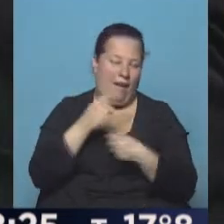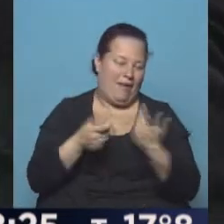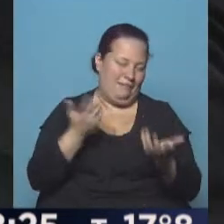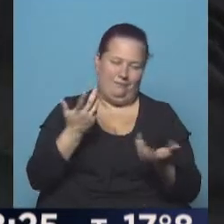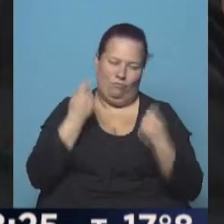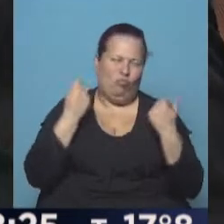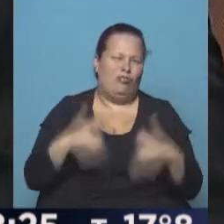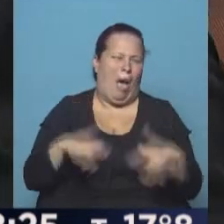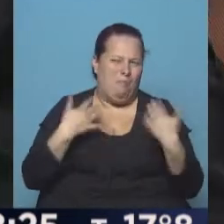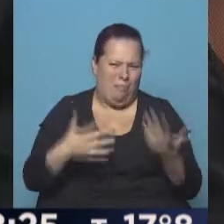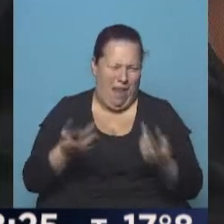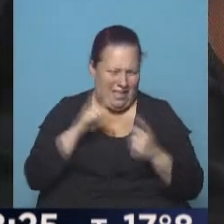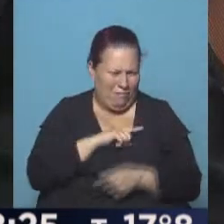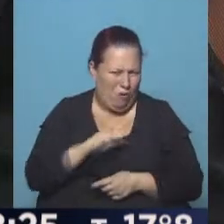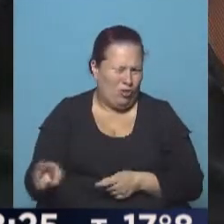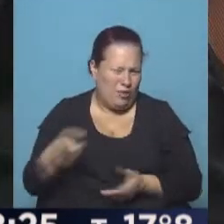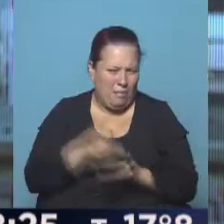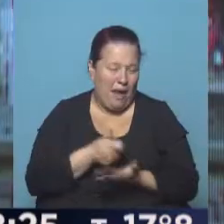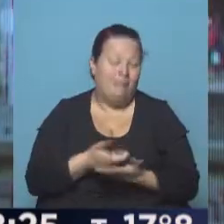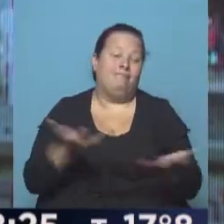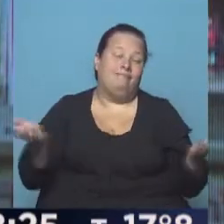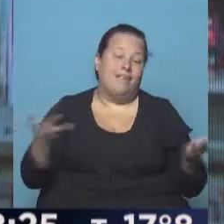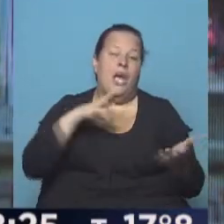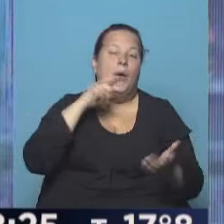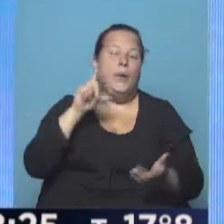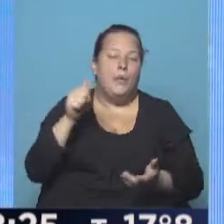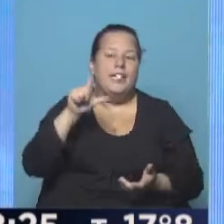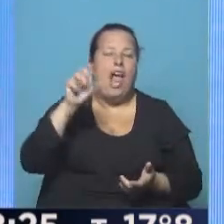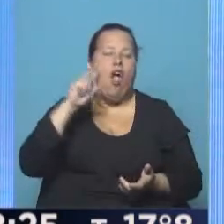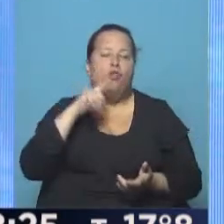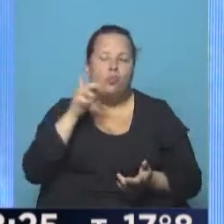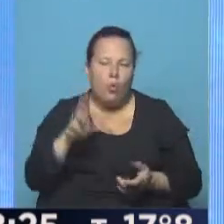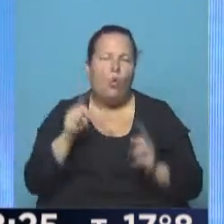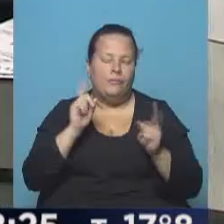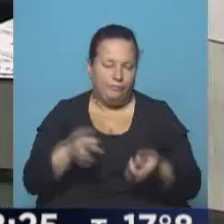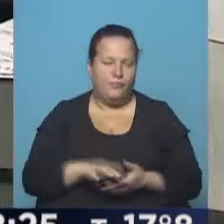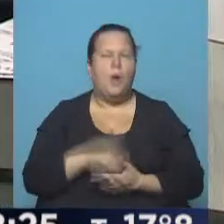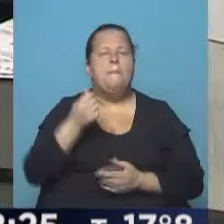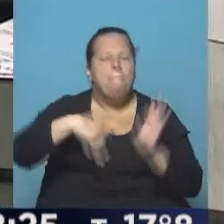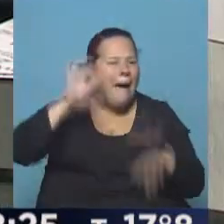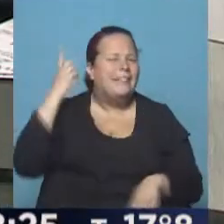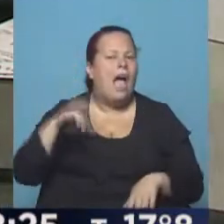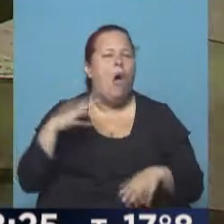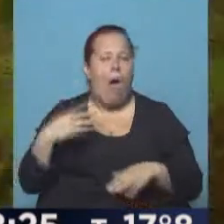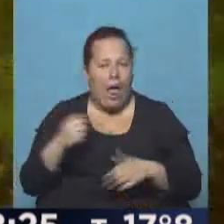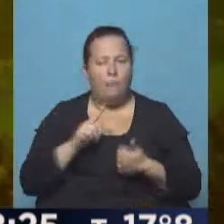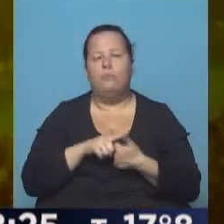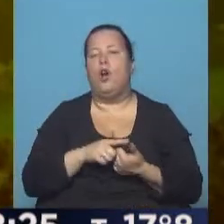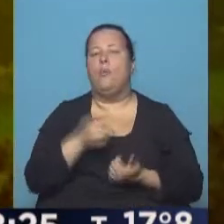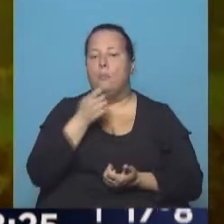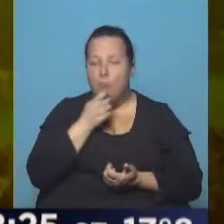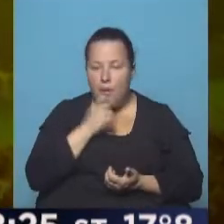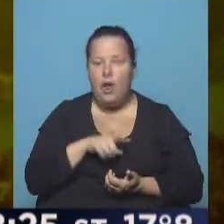una fortuna, es casi imposible abonar eso. Como Villa La Angostura, sí, también. Sí, claro, Pueblo, claro. Azul. ¿Cuáles son los más caros, Ignacio? Bueno, son, por